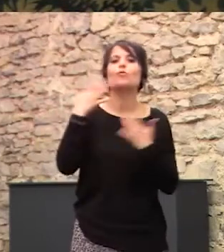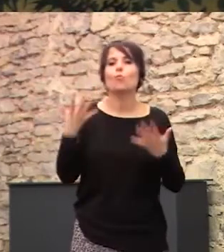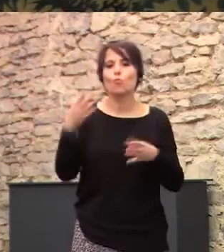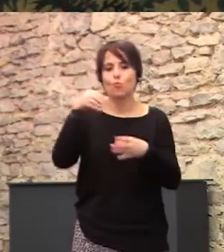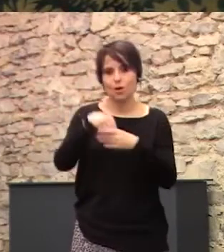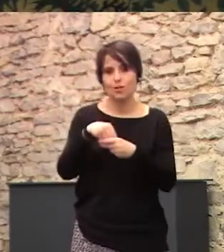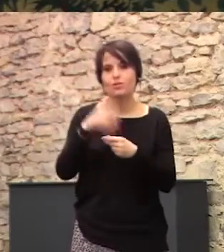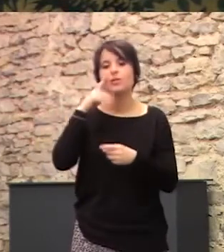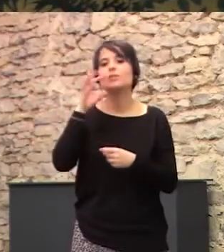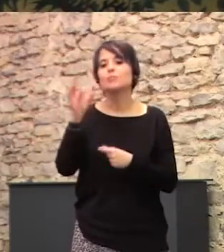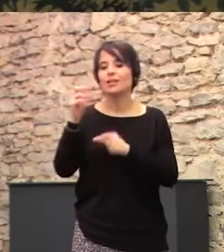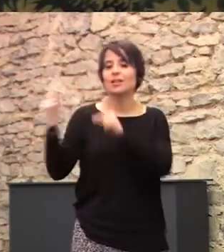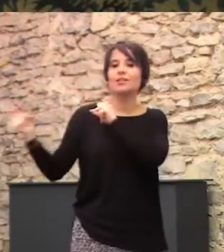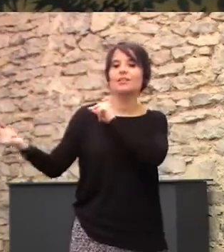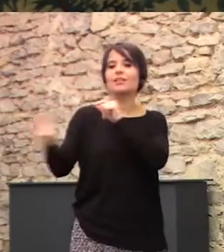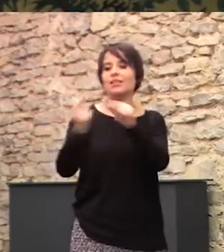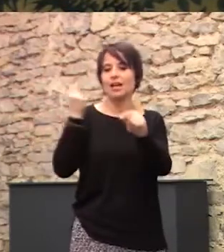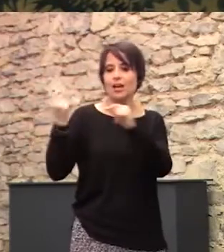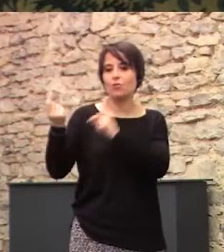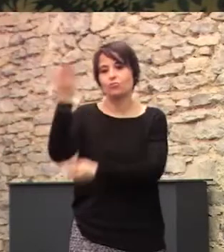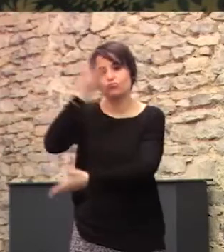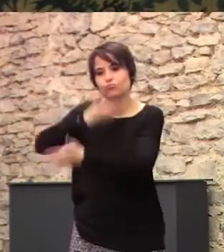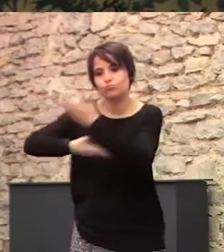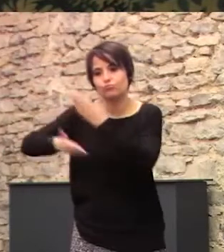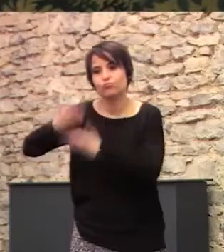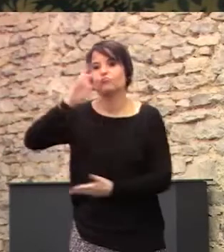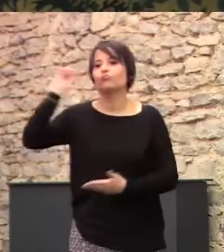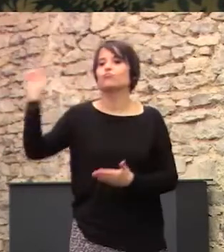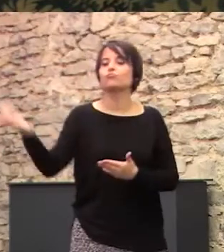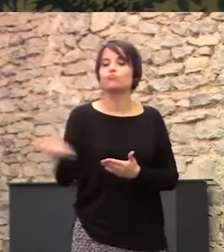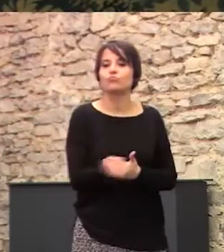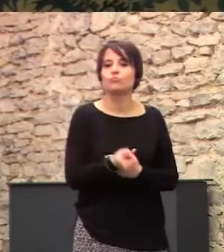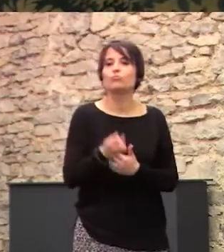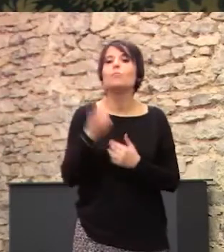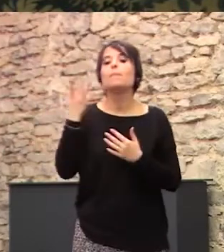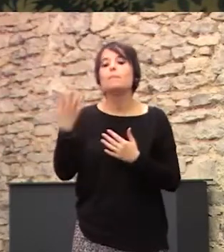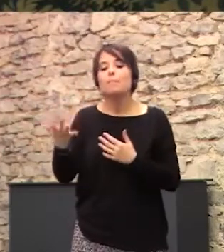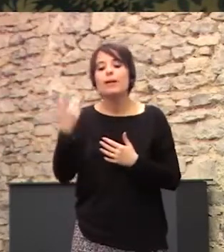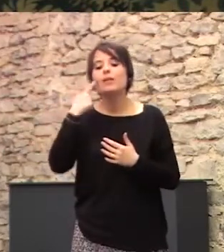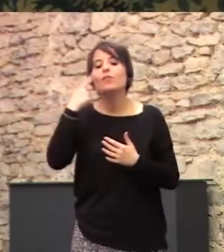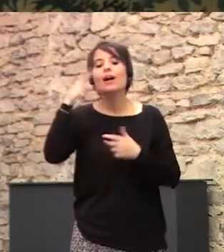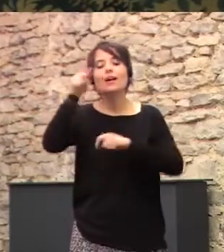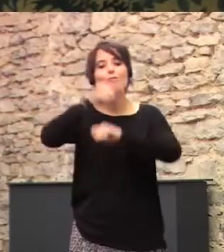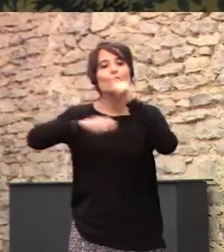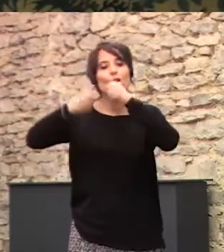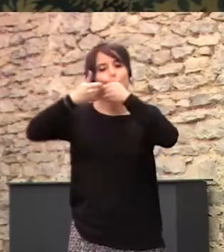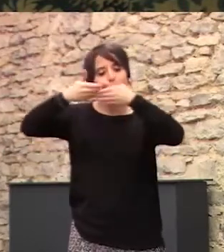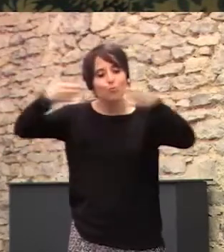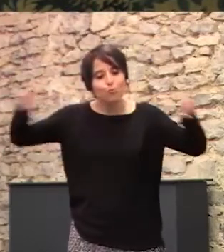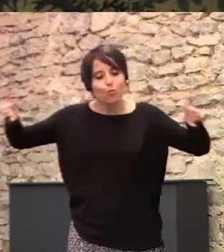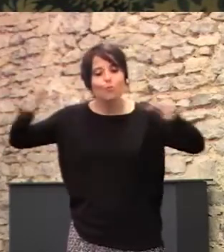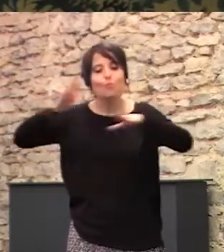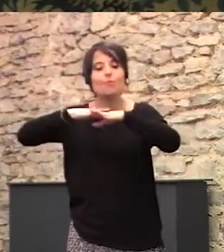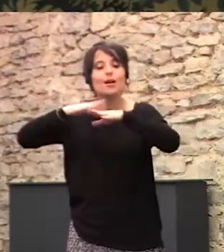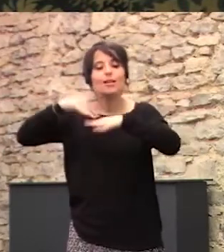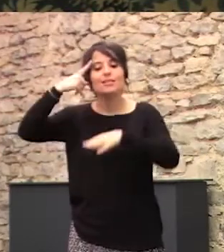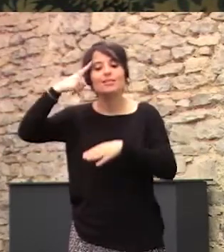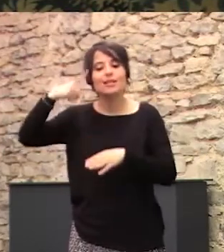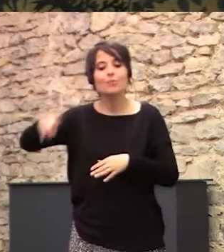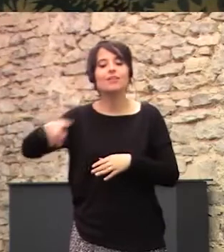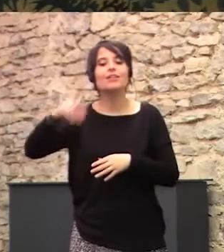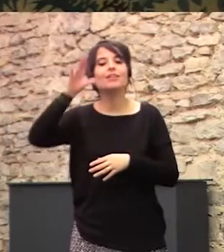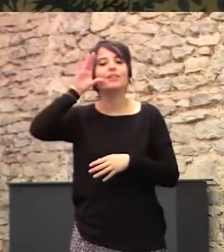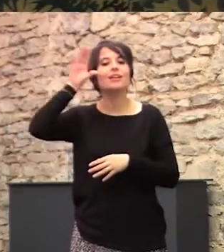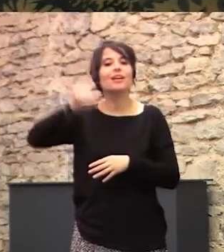efectivamente, a través del diálogo hablamos, intercambiamos, etcétera, pero hay esta apertura y esta predisposición a saber